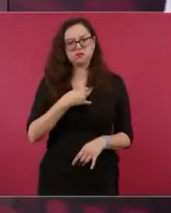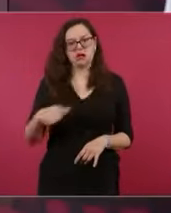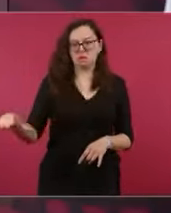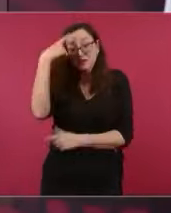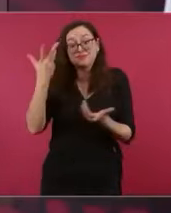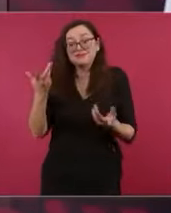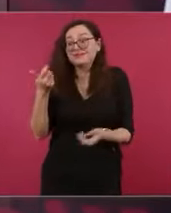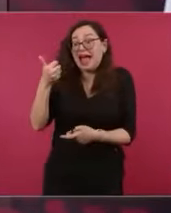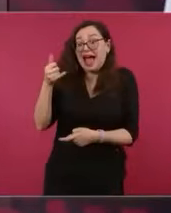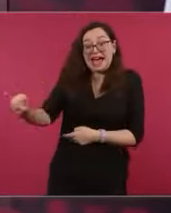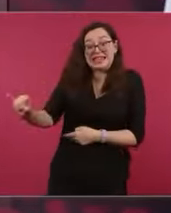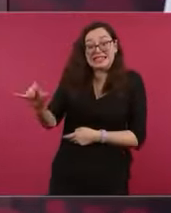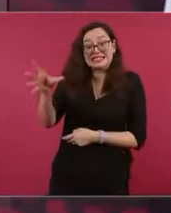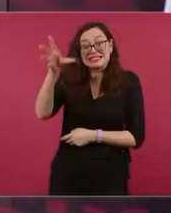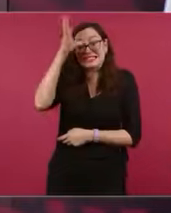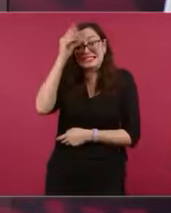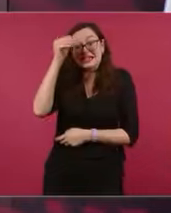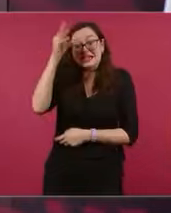Bueno, se